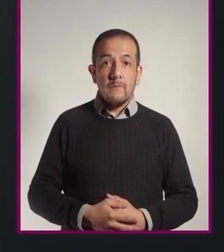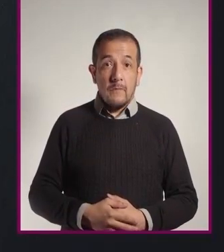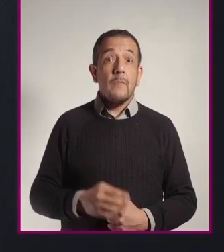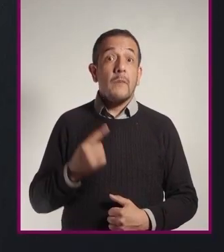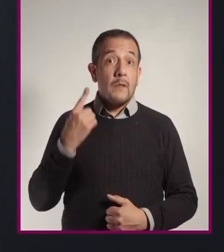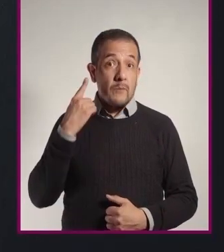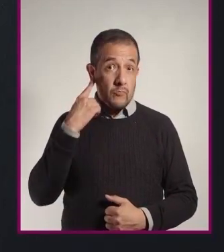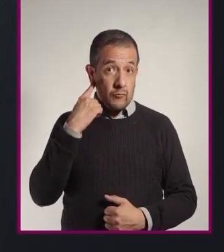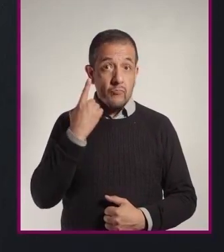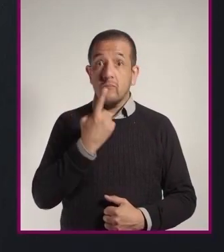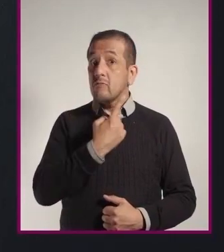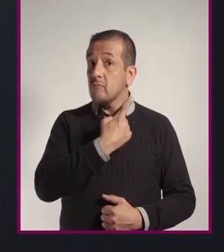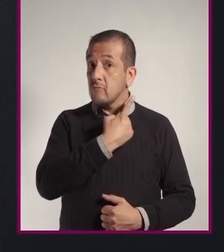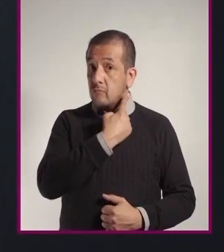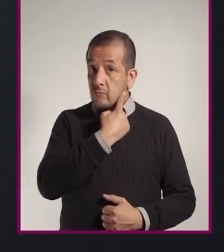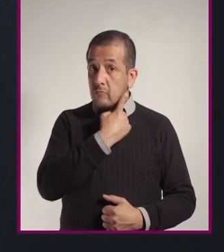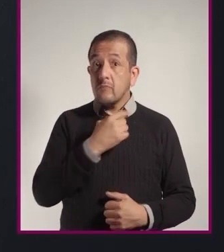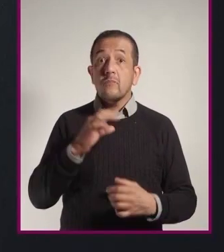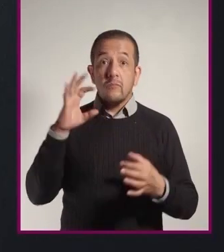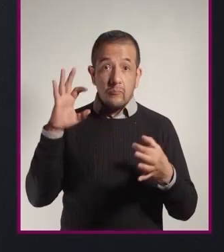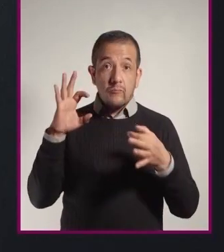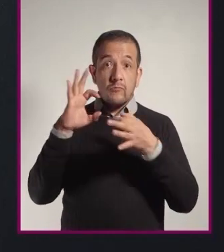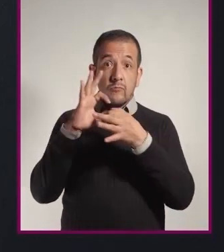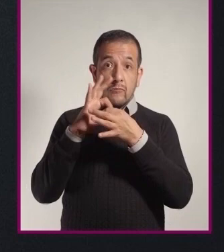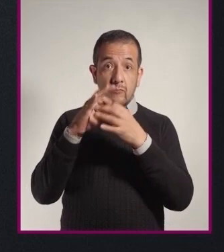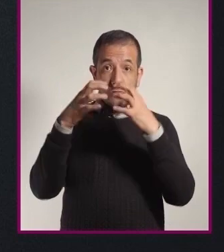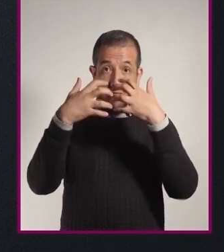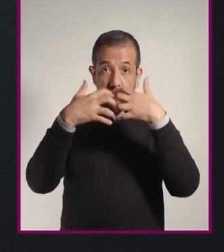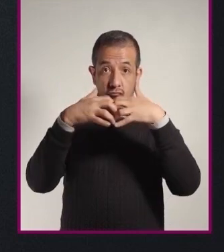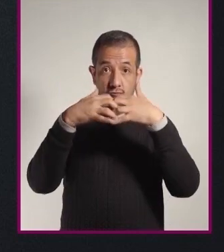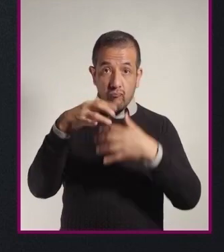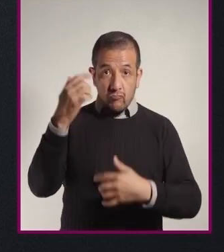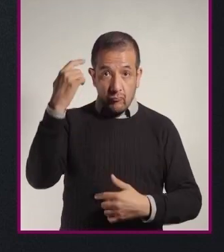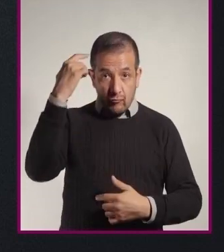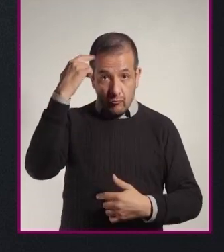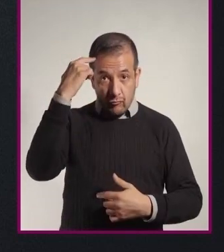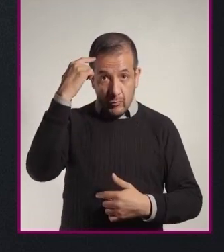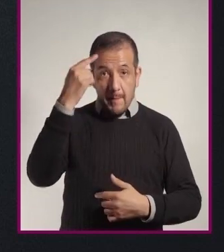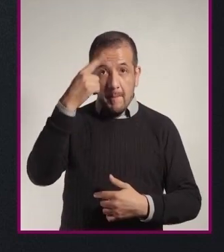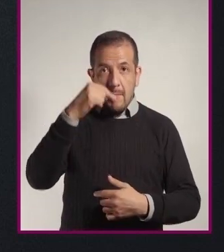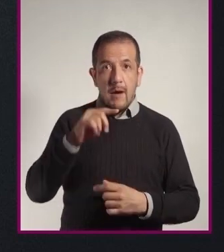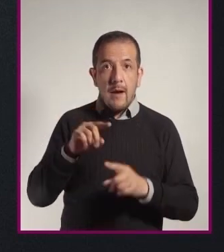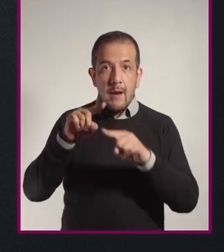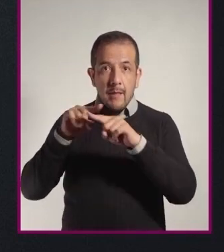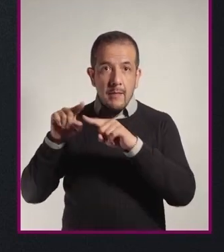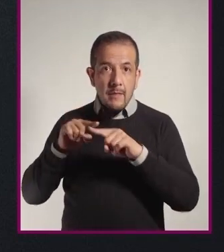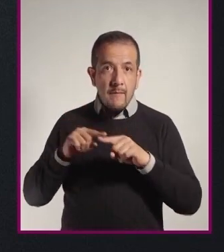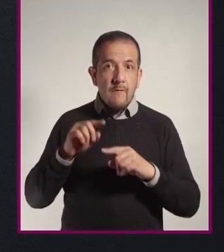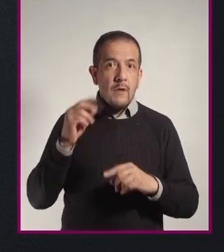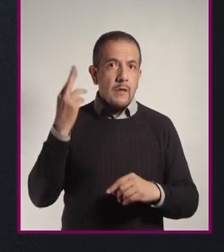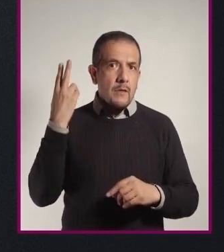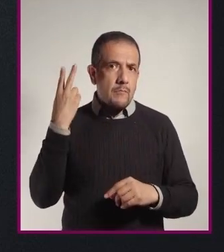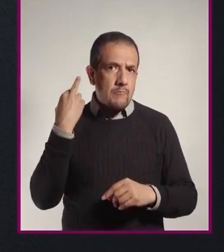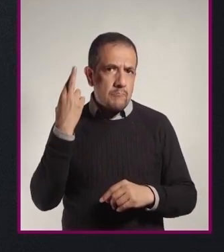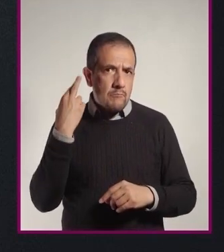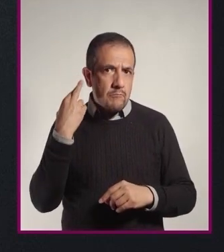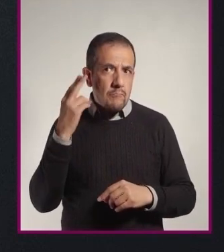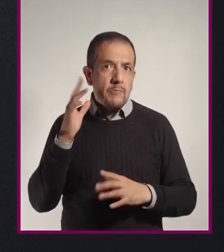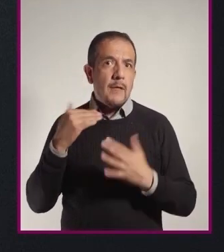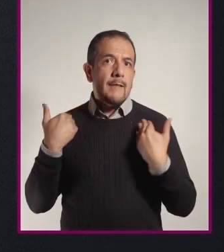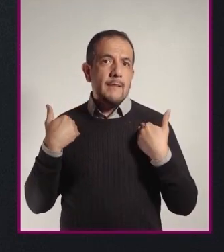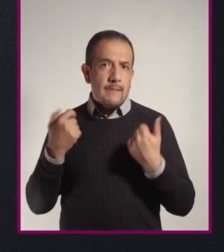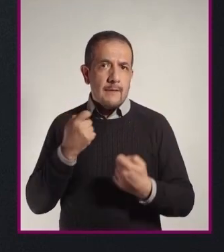Nuestros oídos trabajan en estrecho equipo con el cerebro para diferenciar una gran variedad de sonidos y sus fuentes de origen. Ese